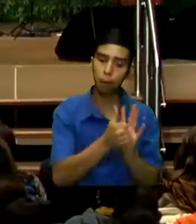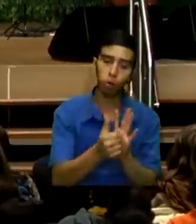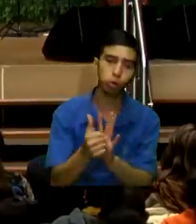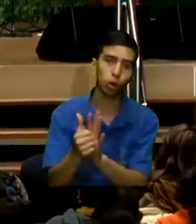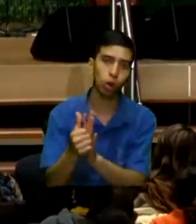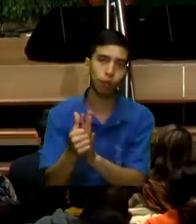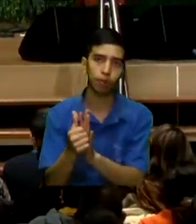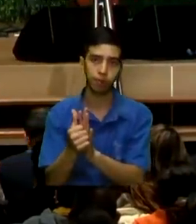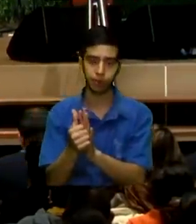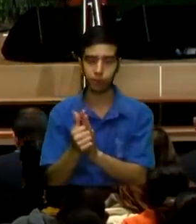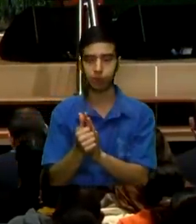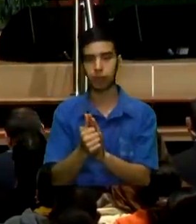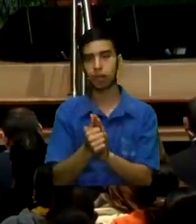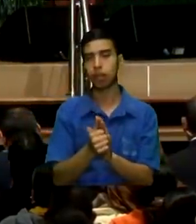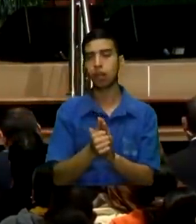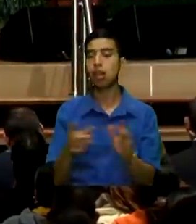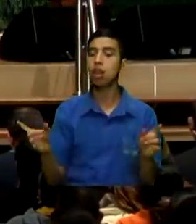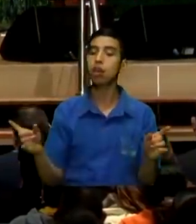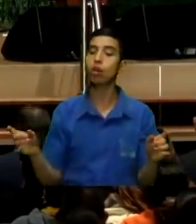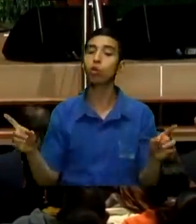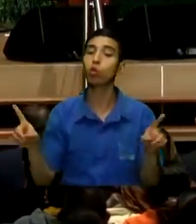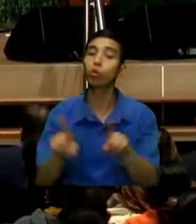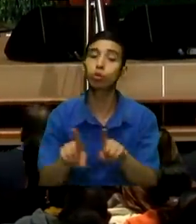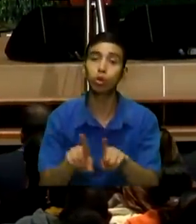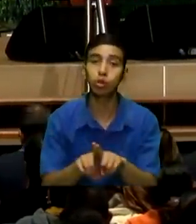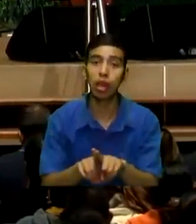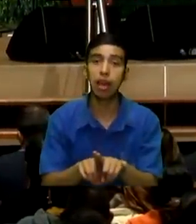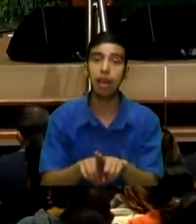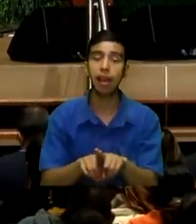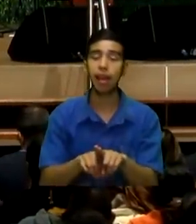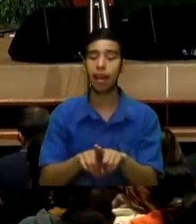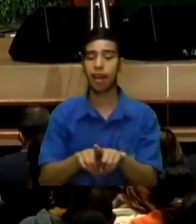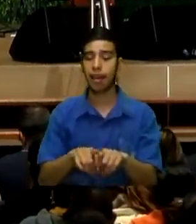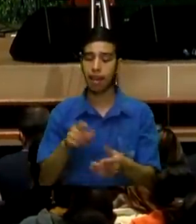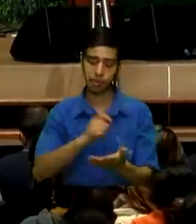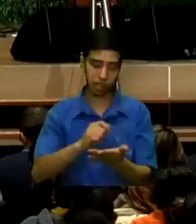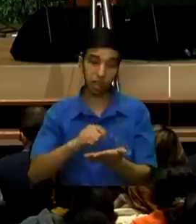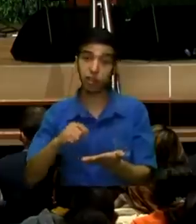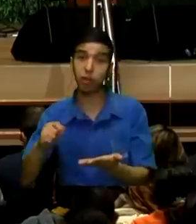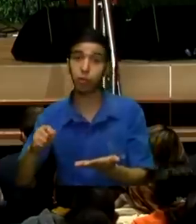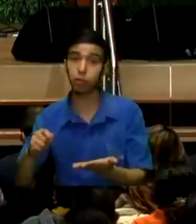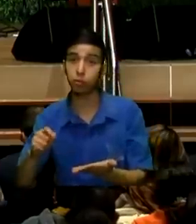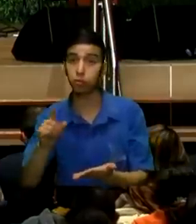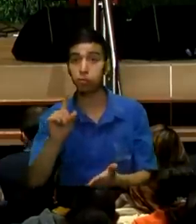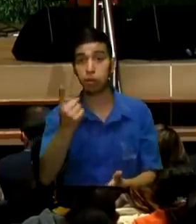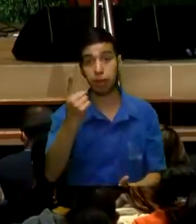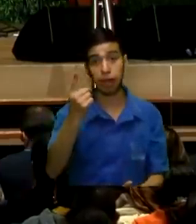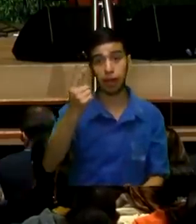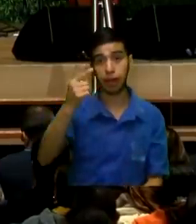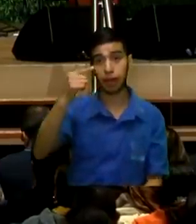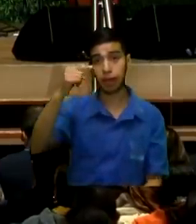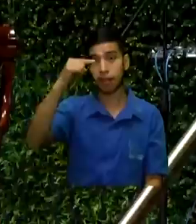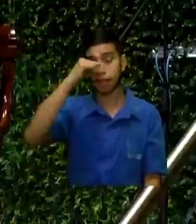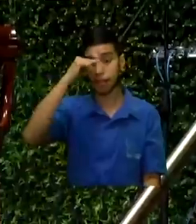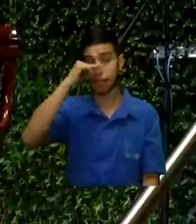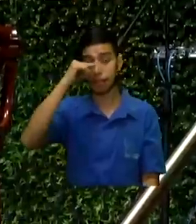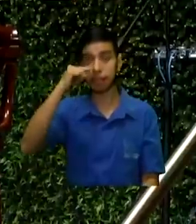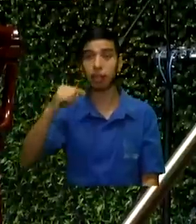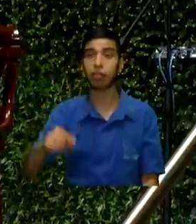juntos Primera Tesalonicenses, nuestra primera carta, porque dice Pablo,